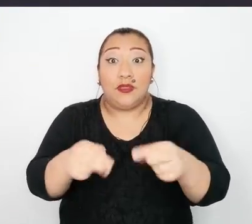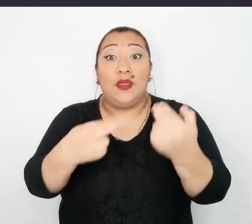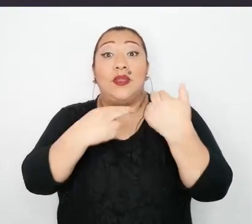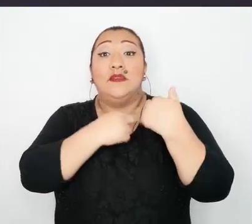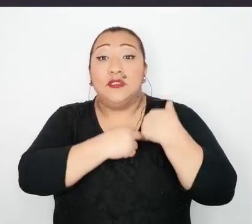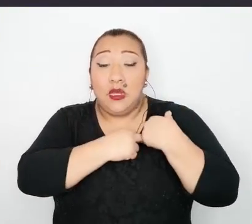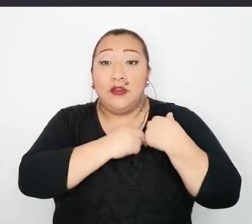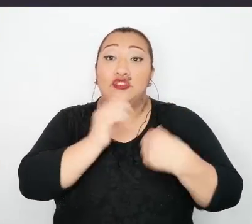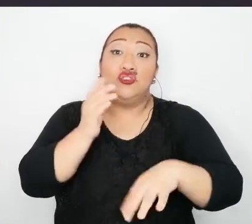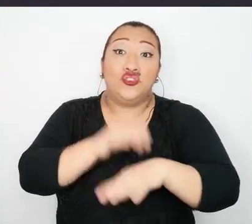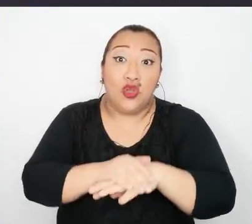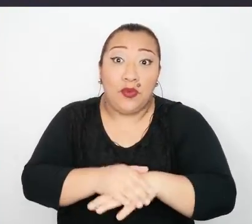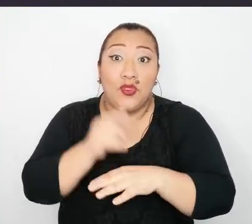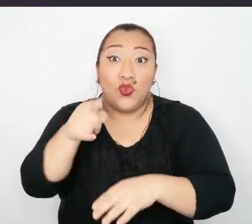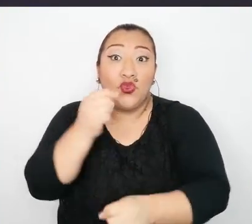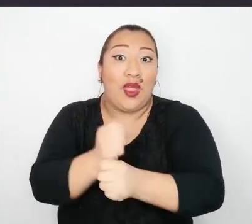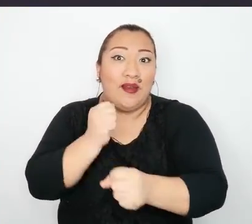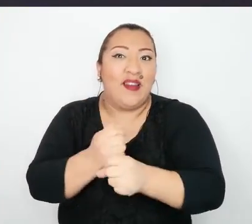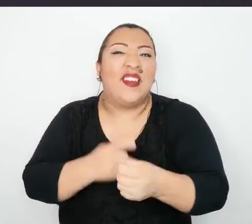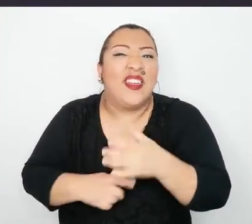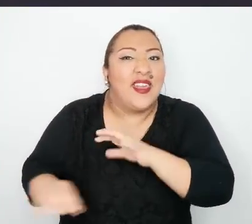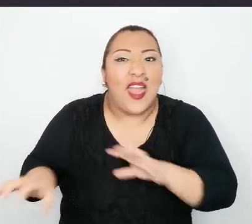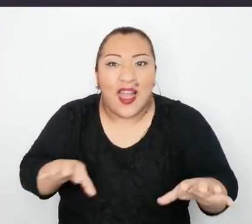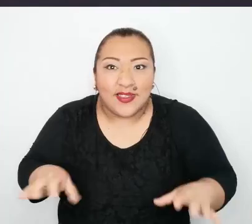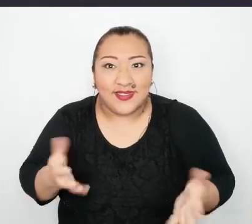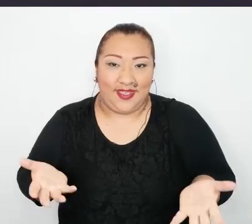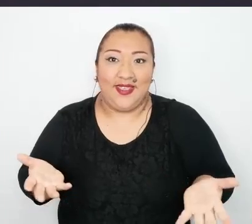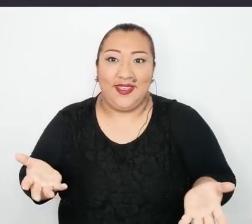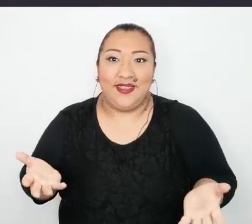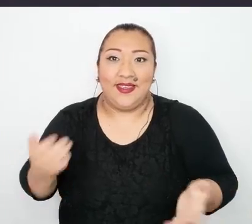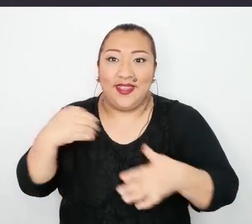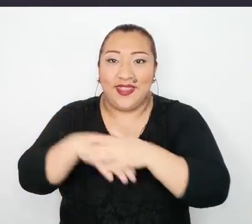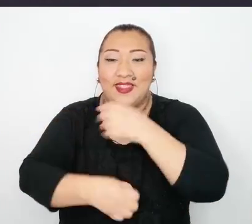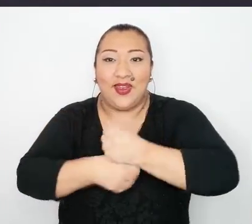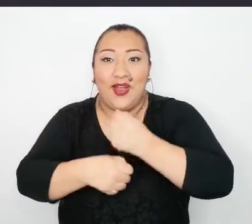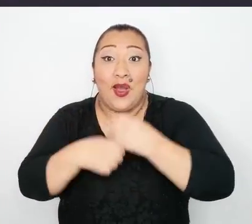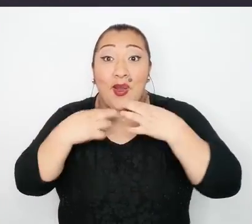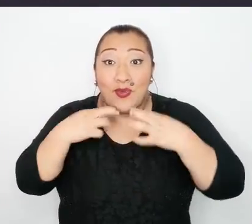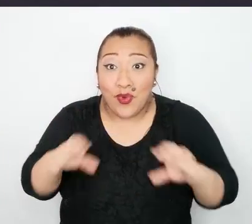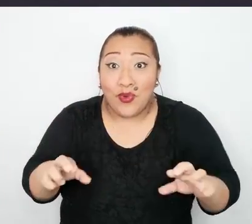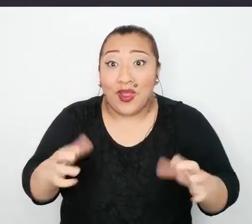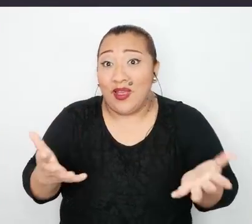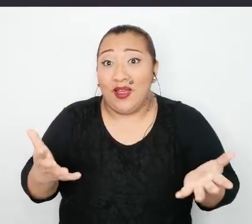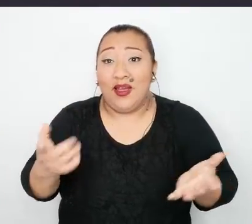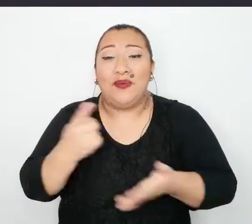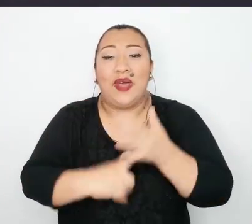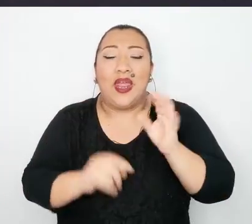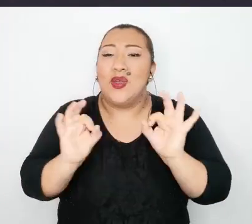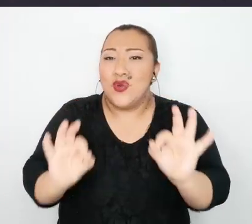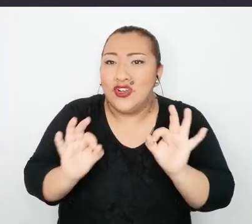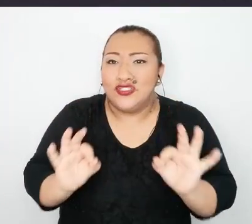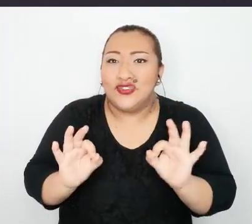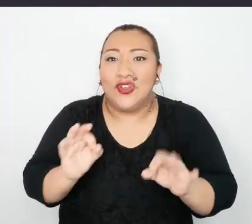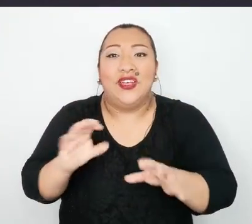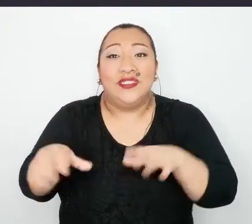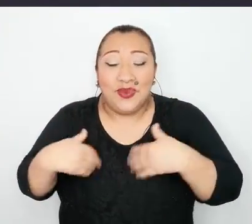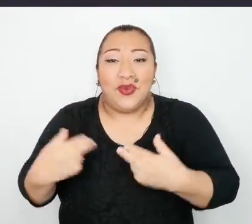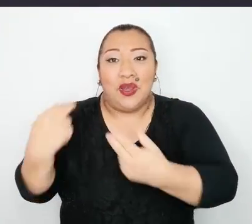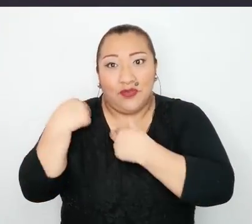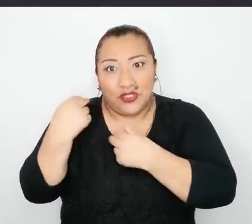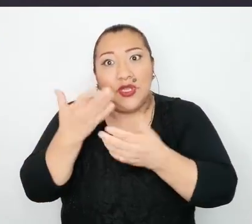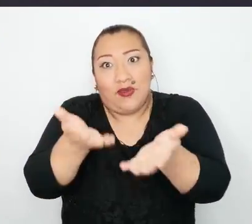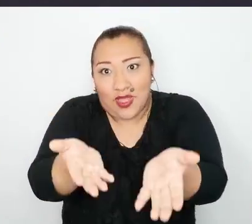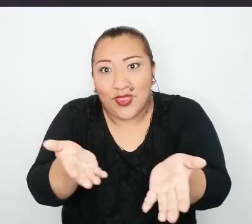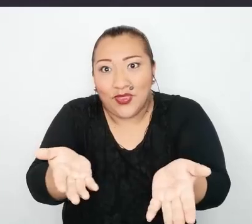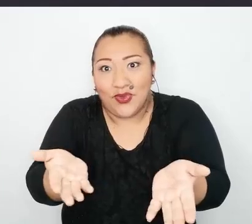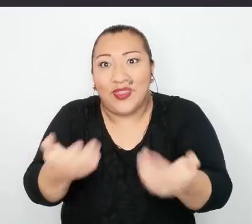Usted es responsable de los actos que realiza, y esos actos que realiza en la función pública, para que